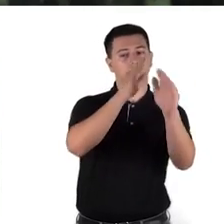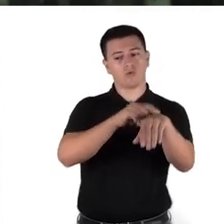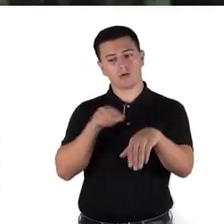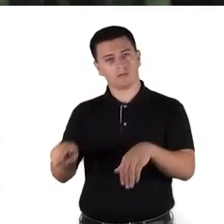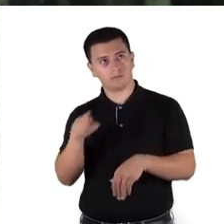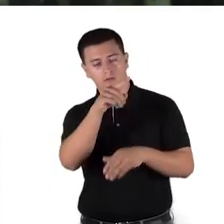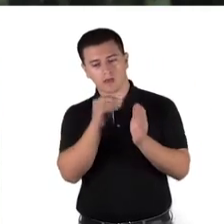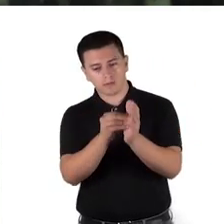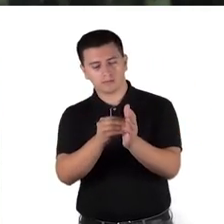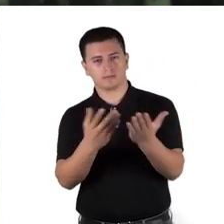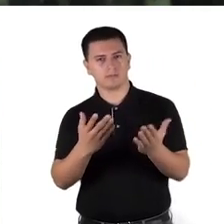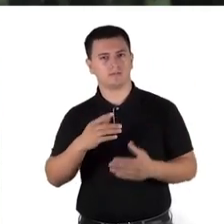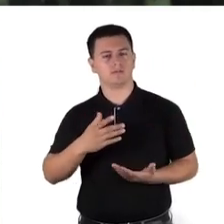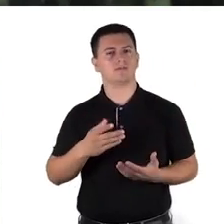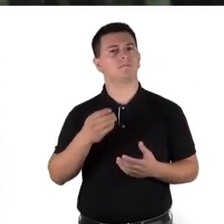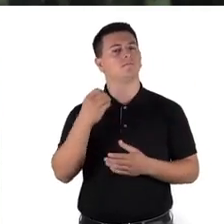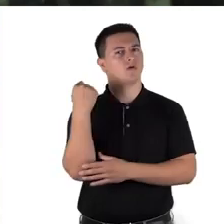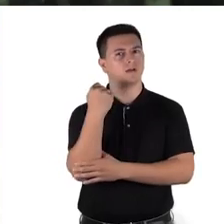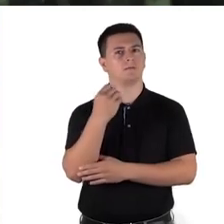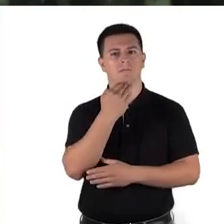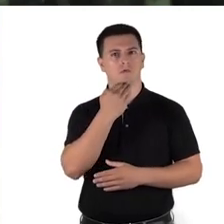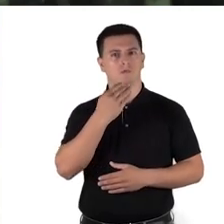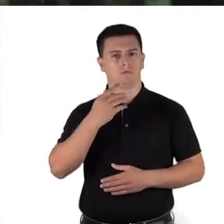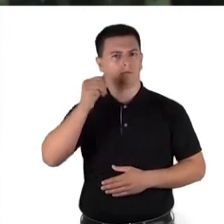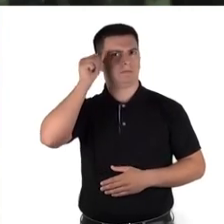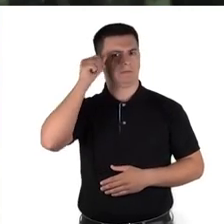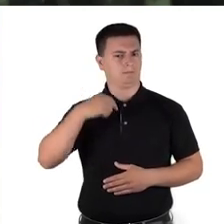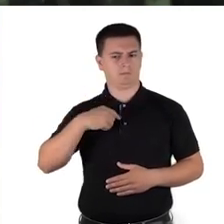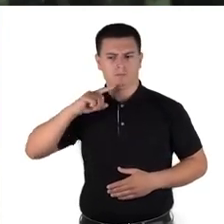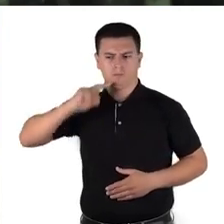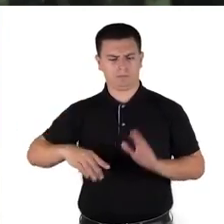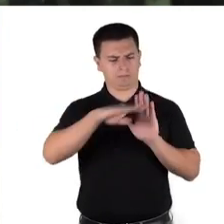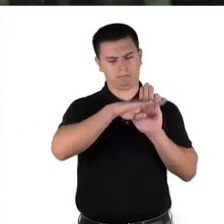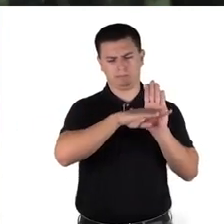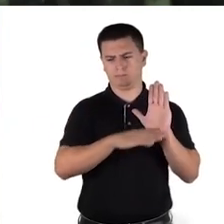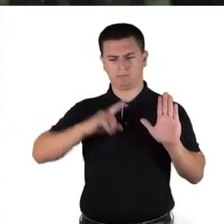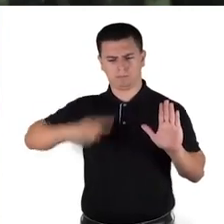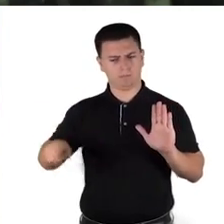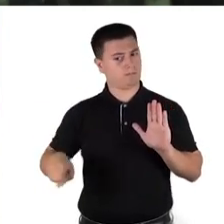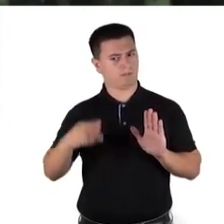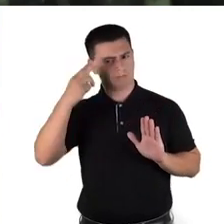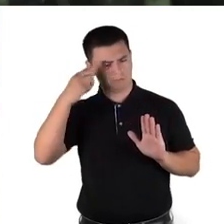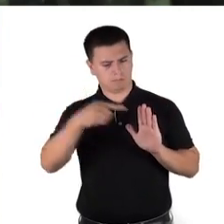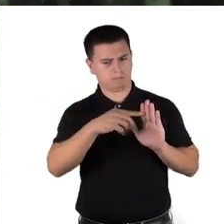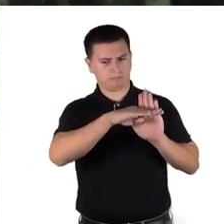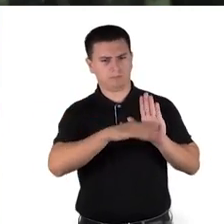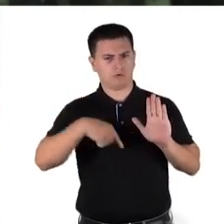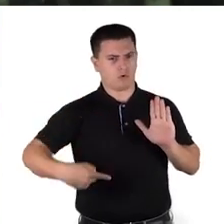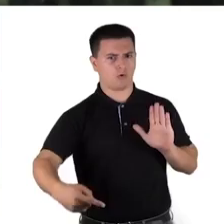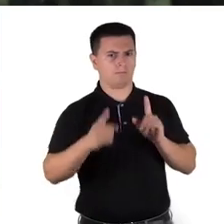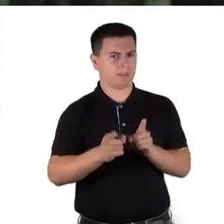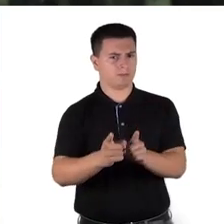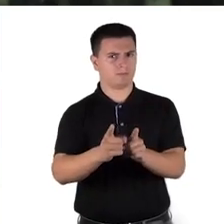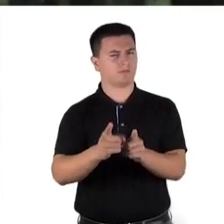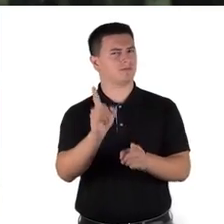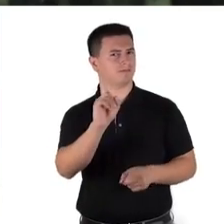para hacer cosas que son importantes en su desarrollo. Ahora, eso no implica que tengamos como vos decís una agenda llena de actividades que